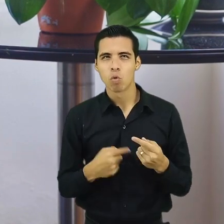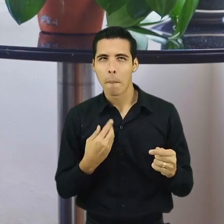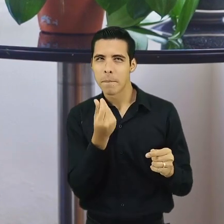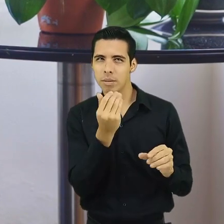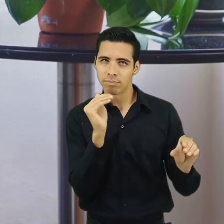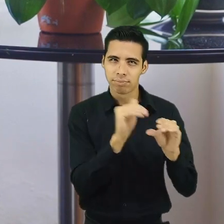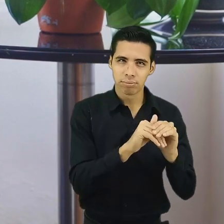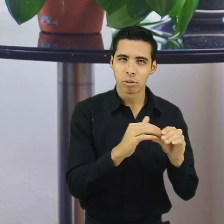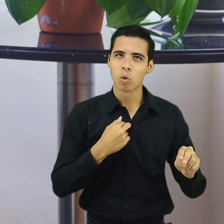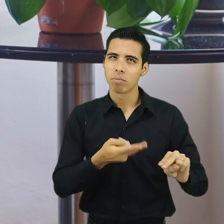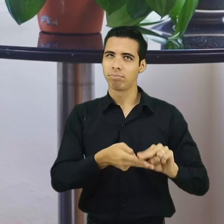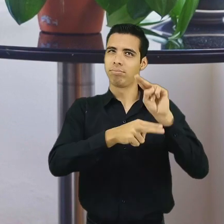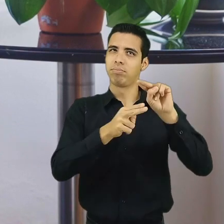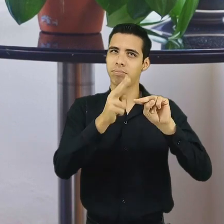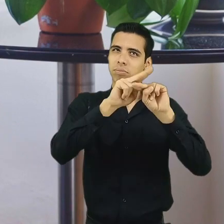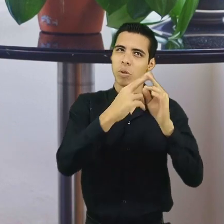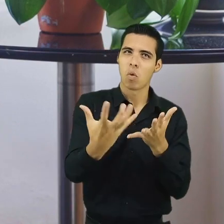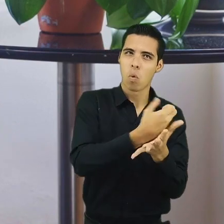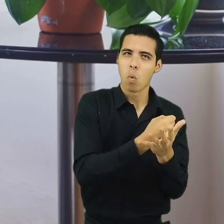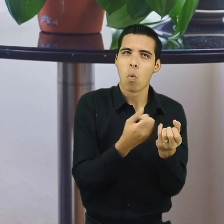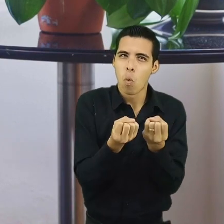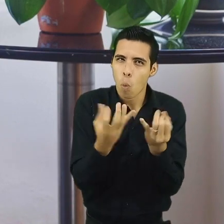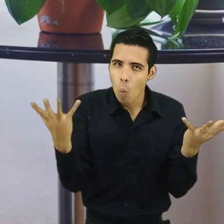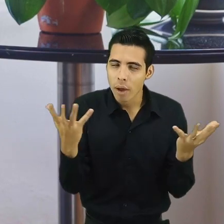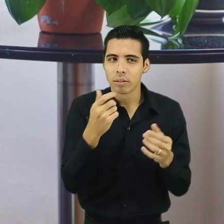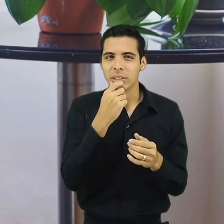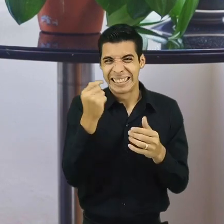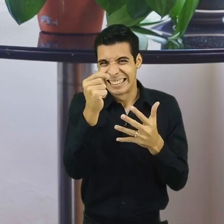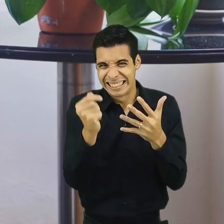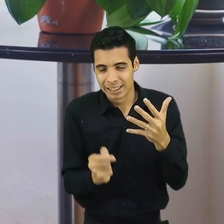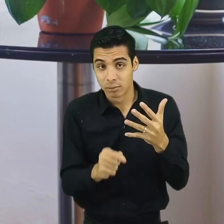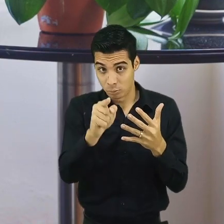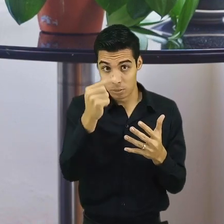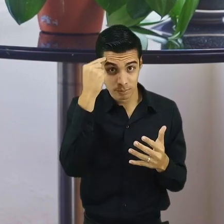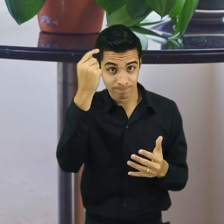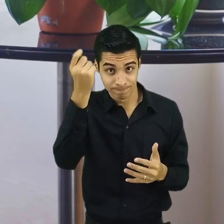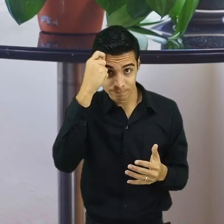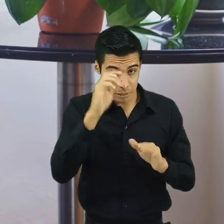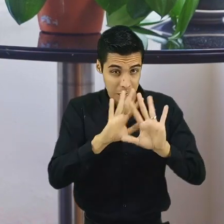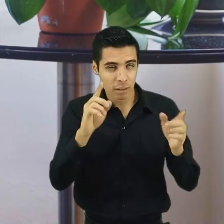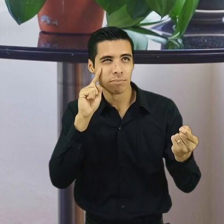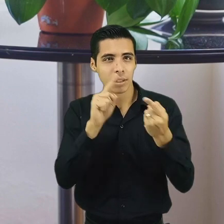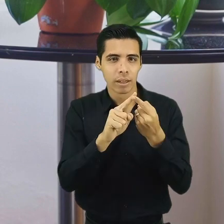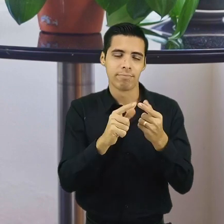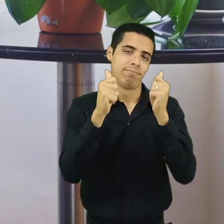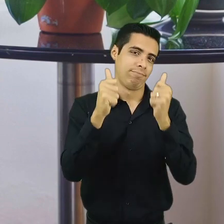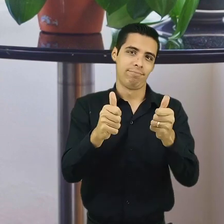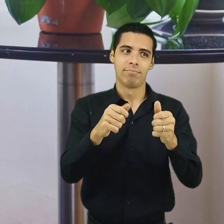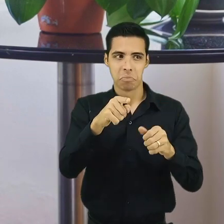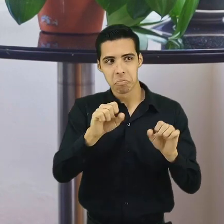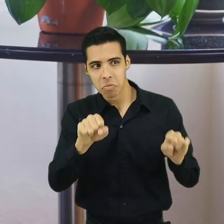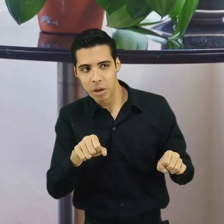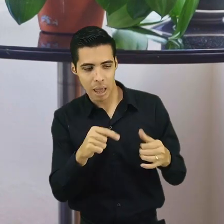invertir? ¿cuánto quiero ganar? ¿las decisiones que tomo si me llevan a esto o no? Siempre les comparto que no hay una inversión que funcione generalmente para todas las